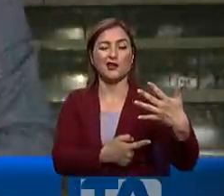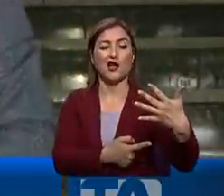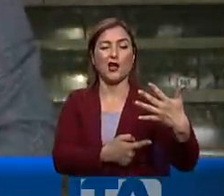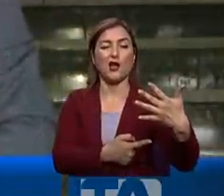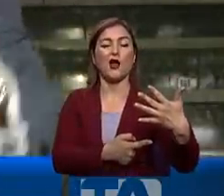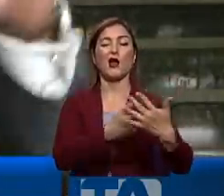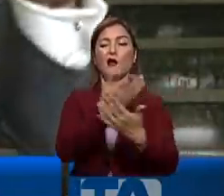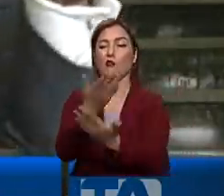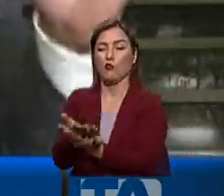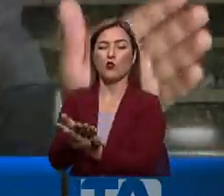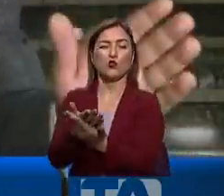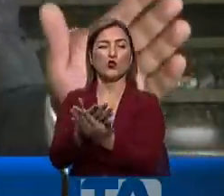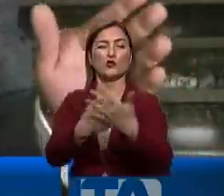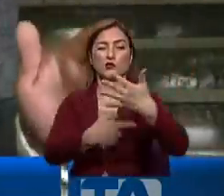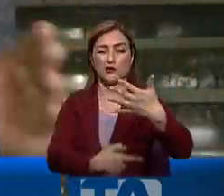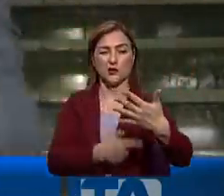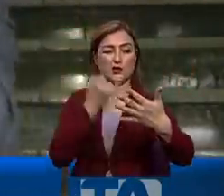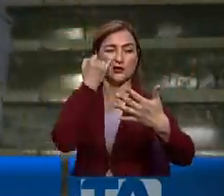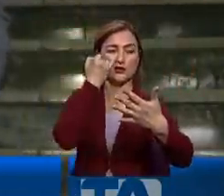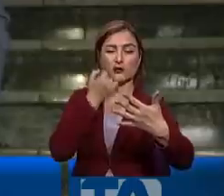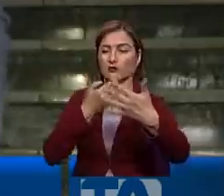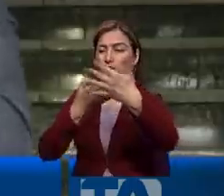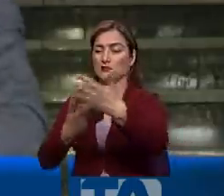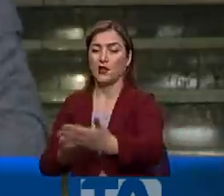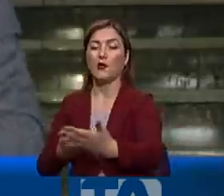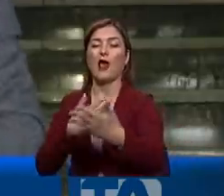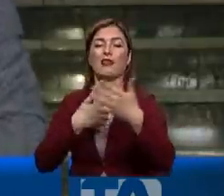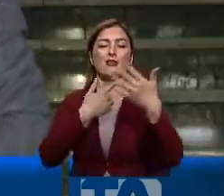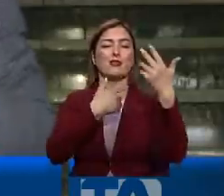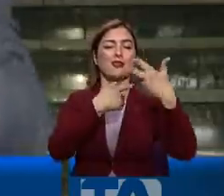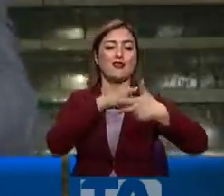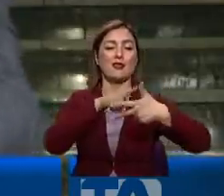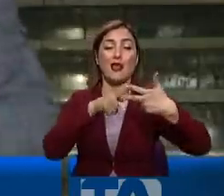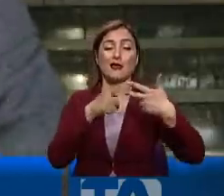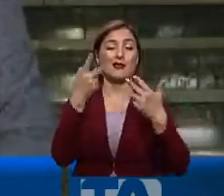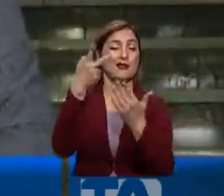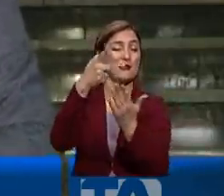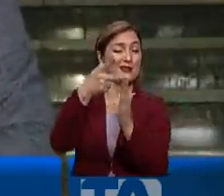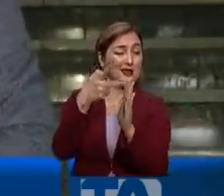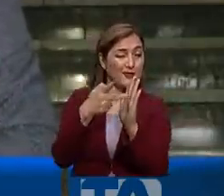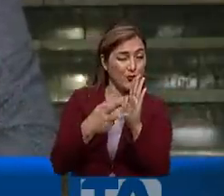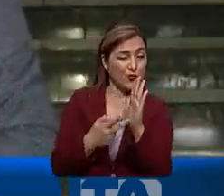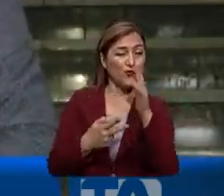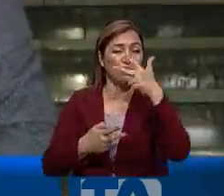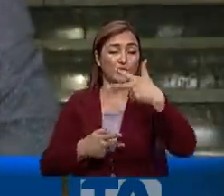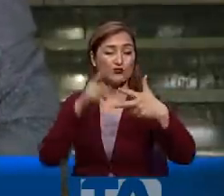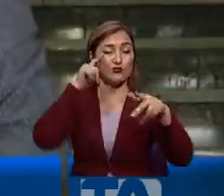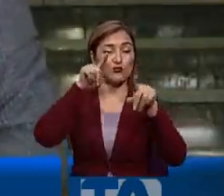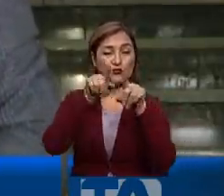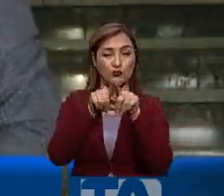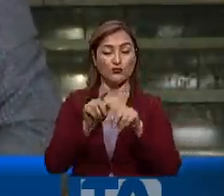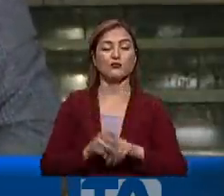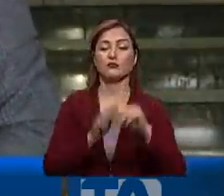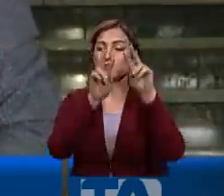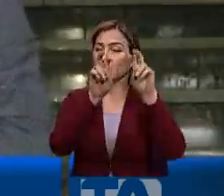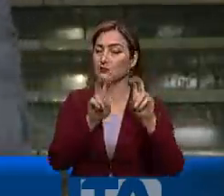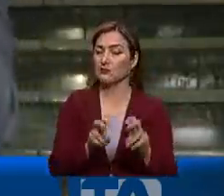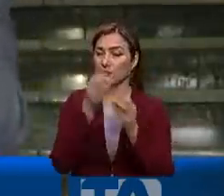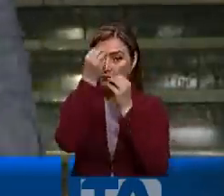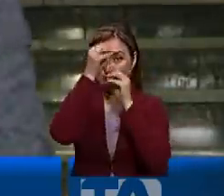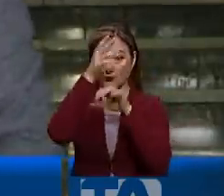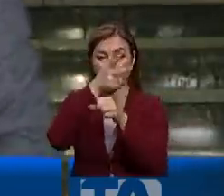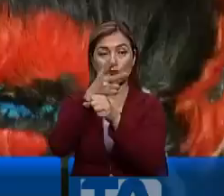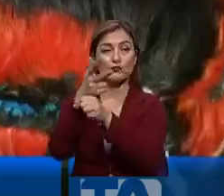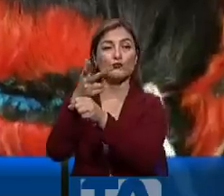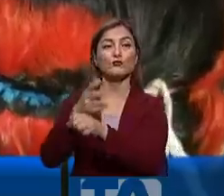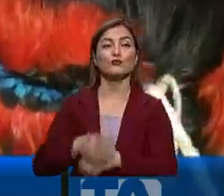planteados sobre la mesa. Tanto el sector indígena como el gobierno han coincidido en estos temas. Tenemos un informe al